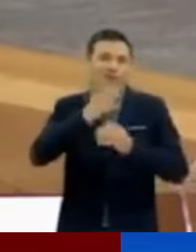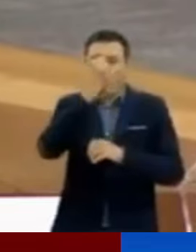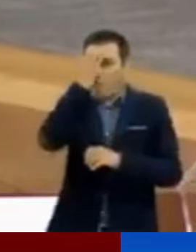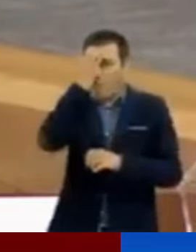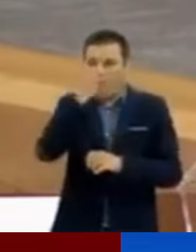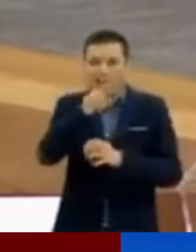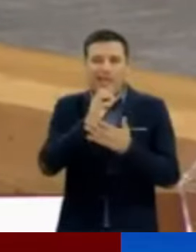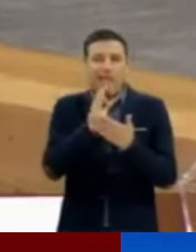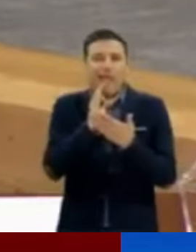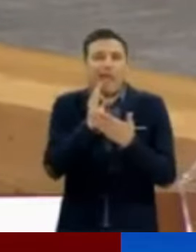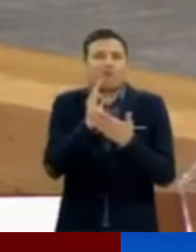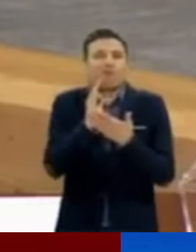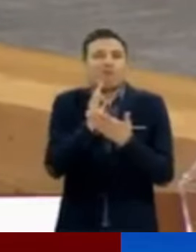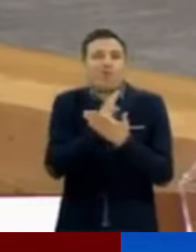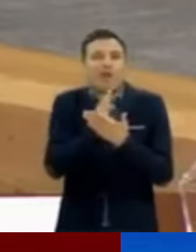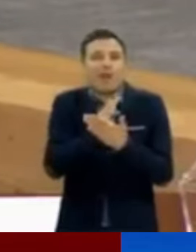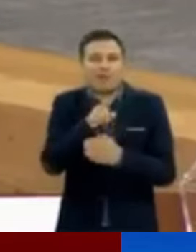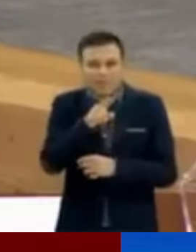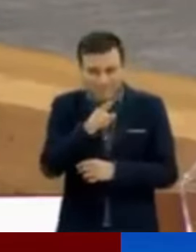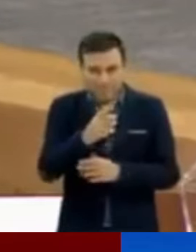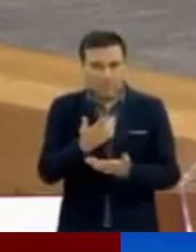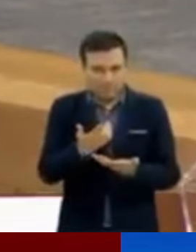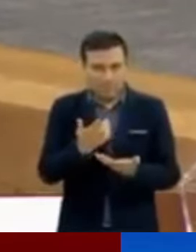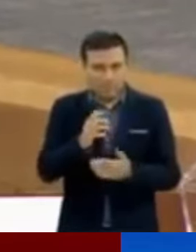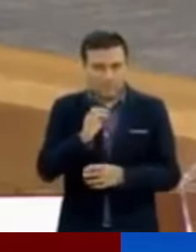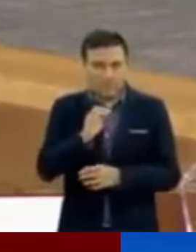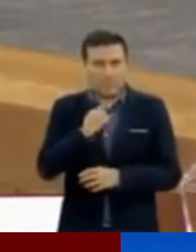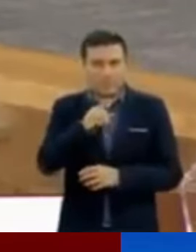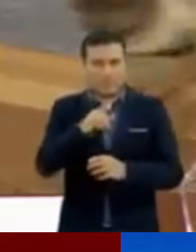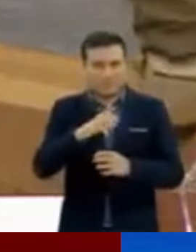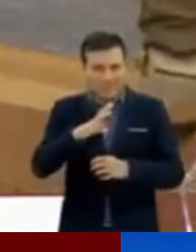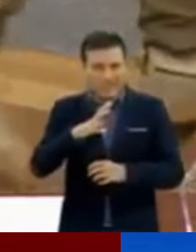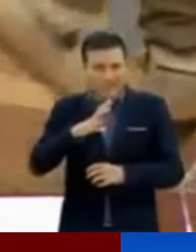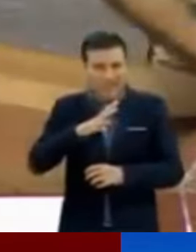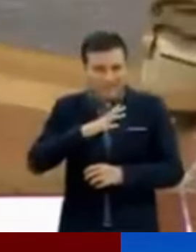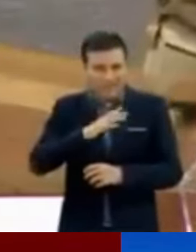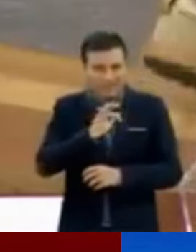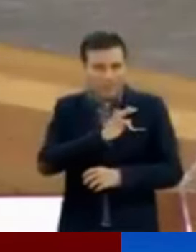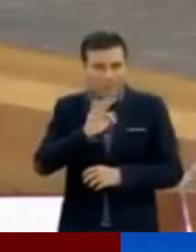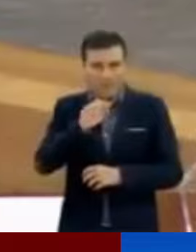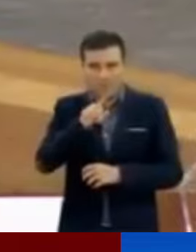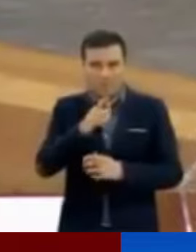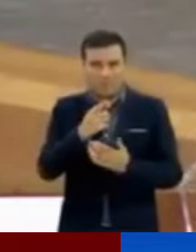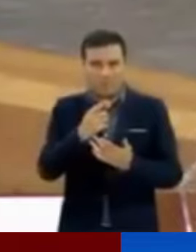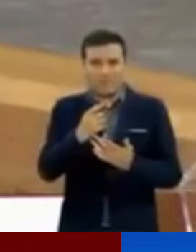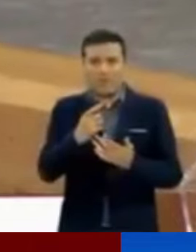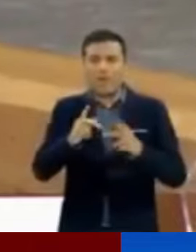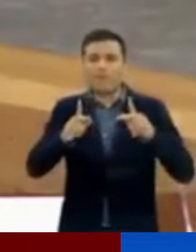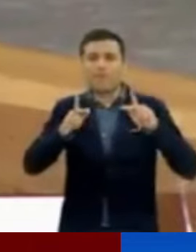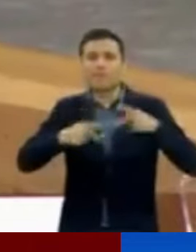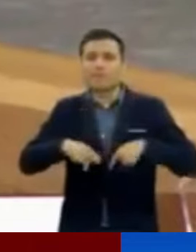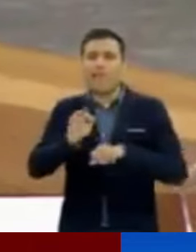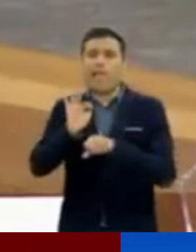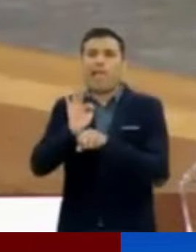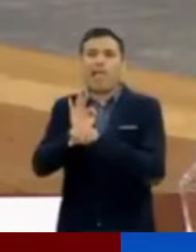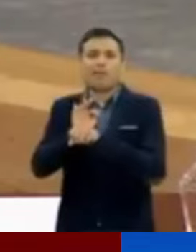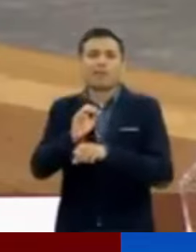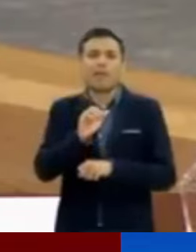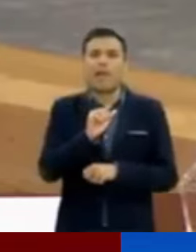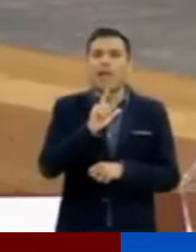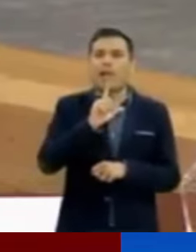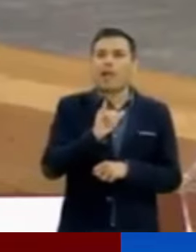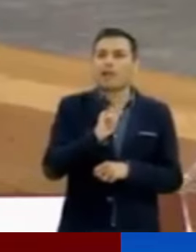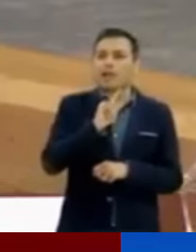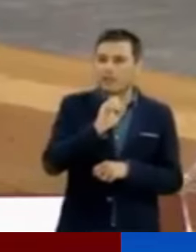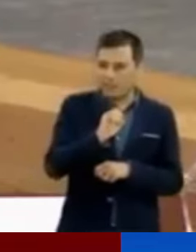Morena tiene el poder para no poder, o más bien para negociar impunidad. Y no solo es el tema de Alito, que